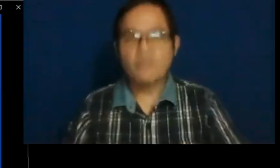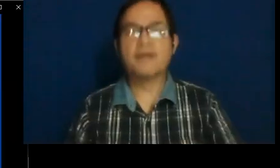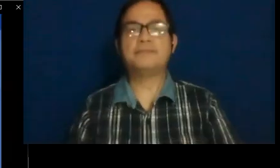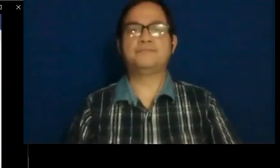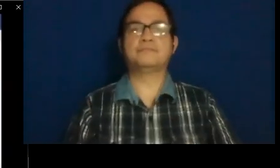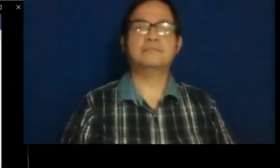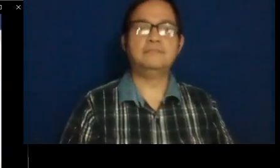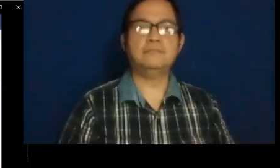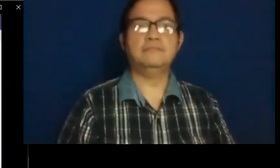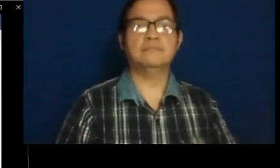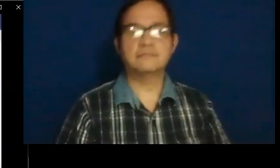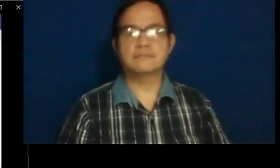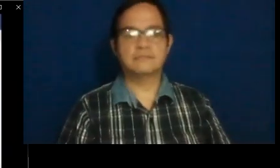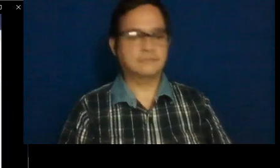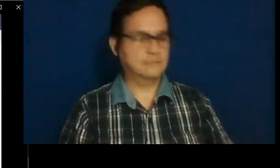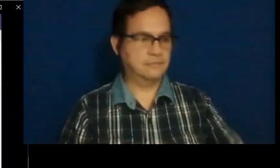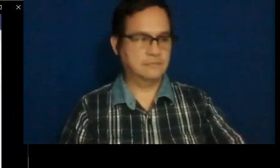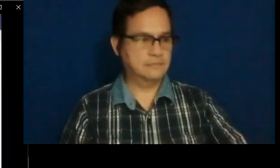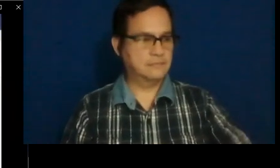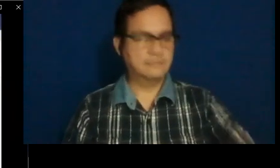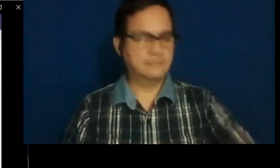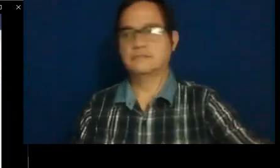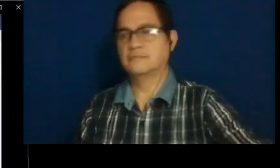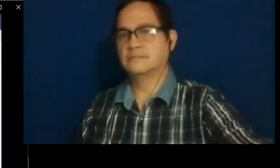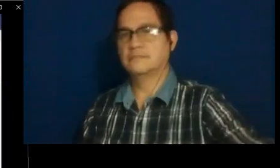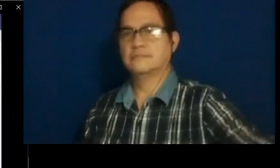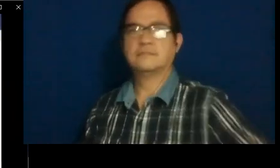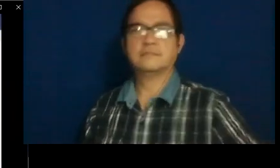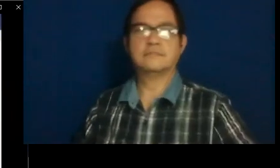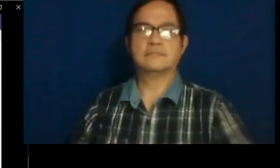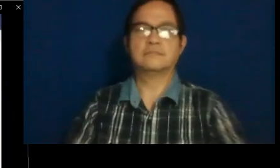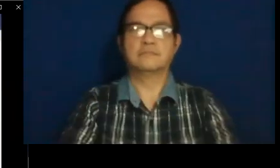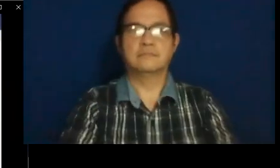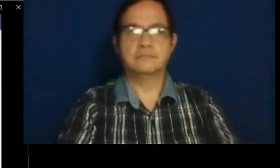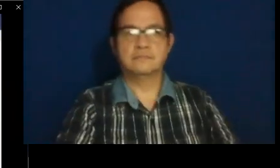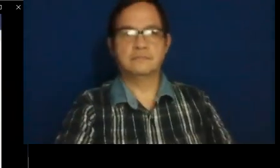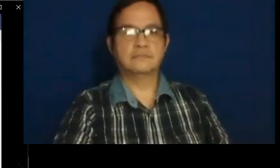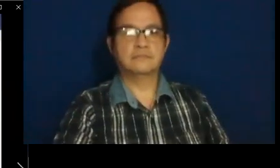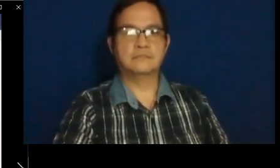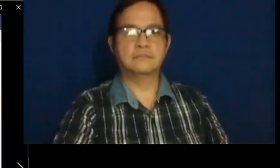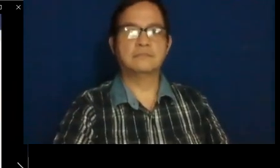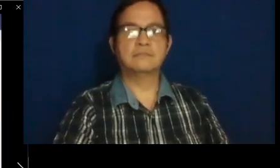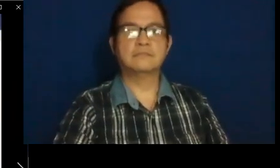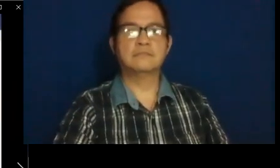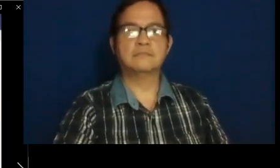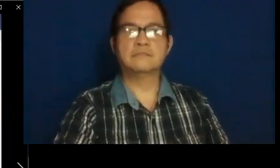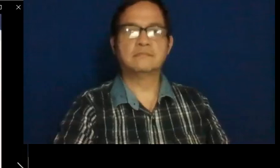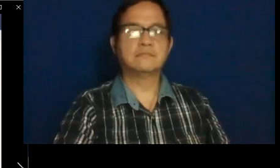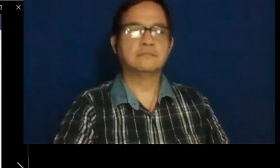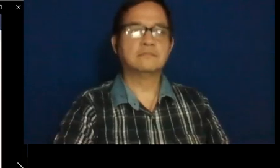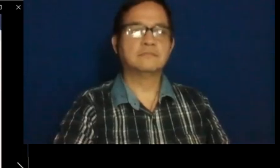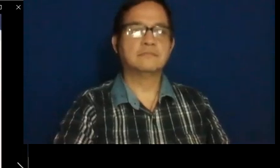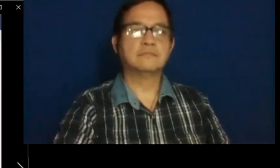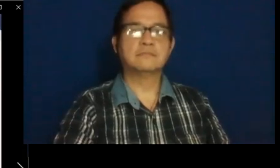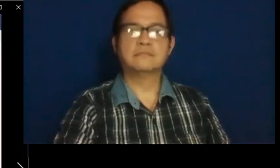aquí alguien escribió.